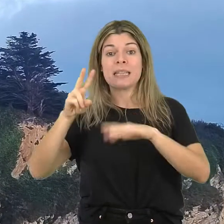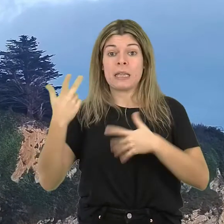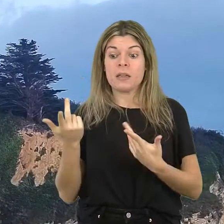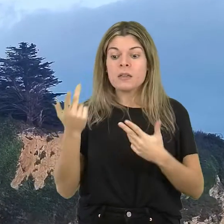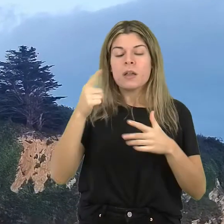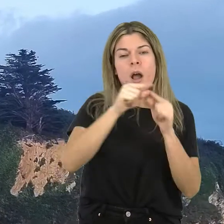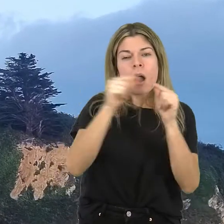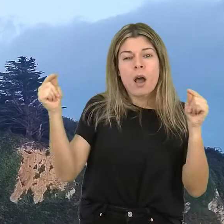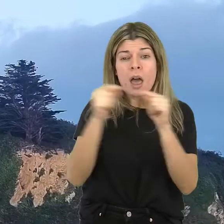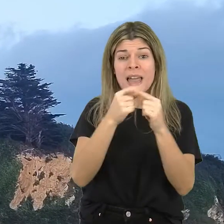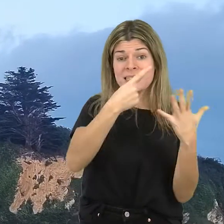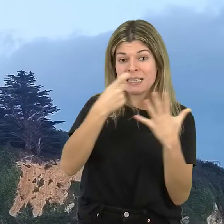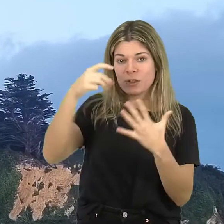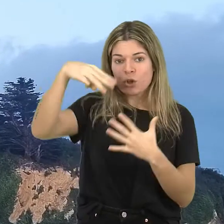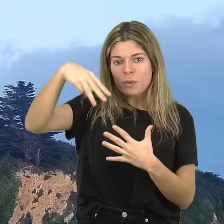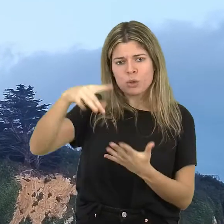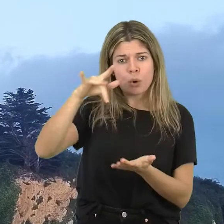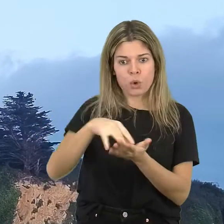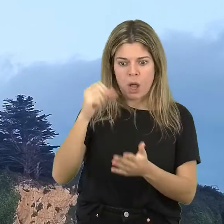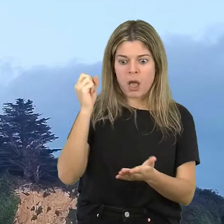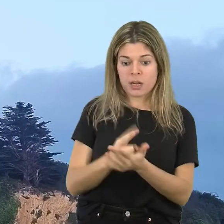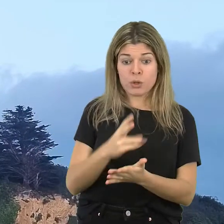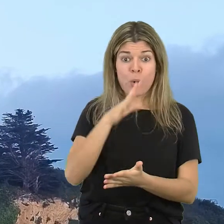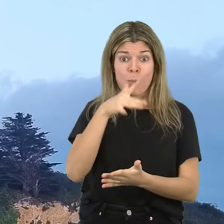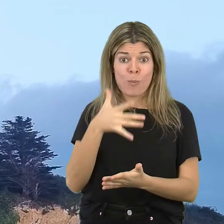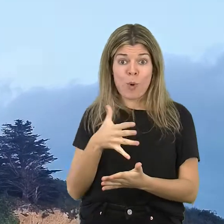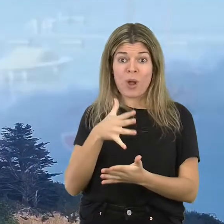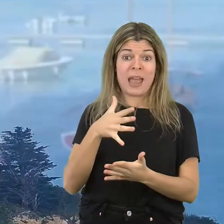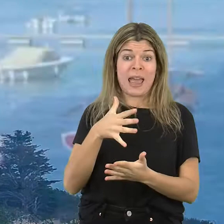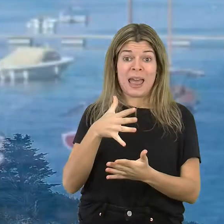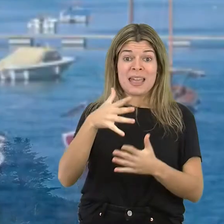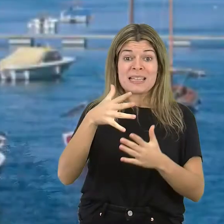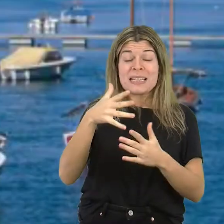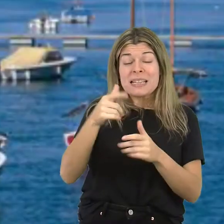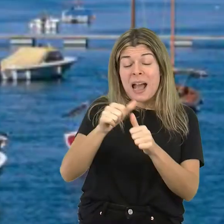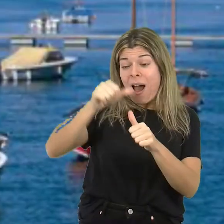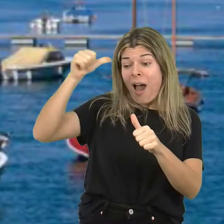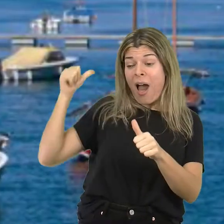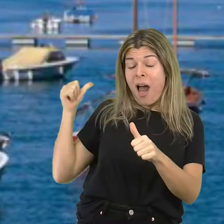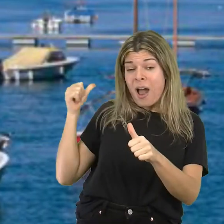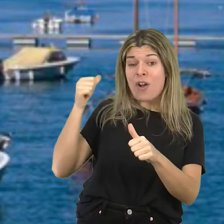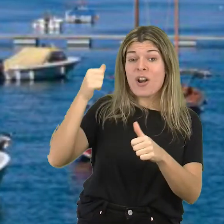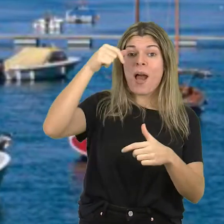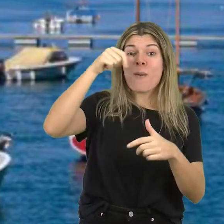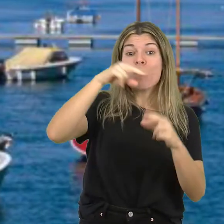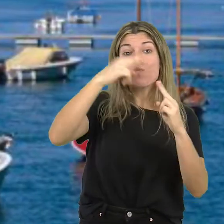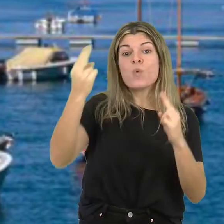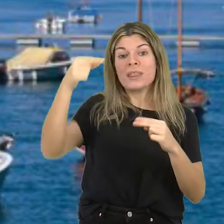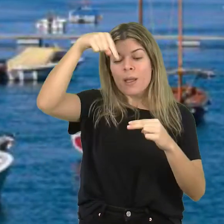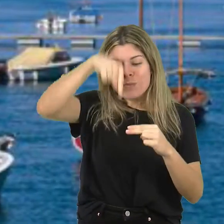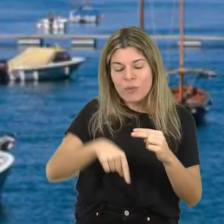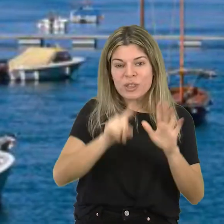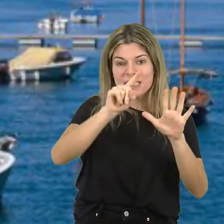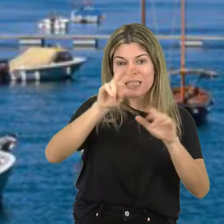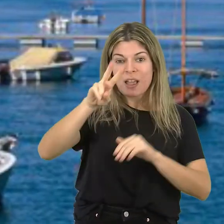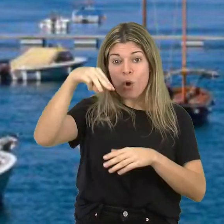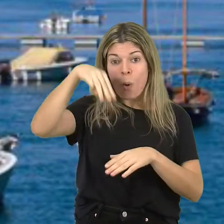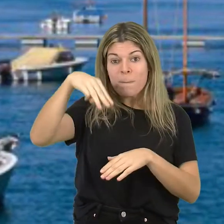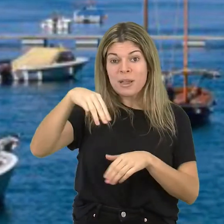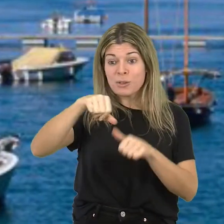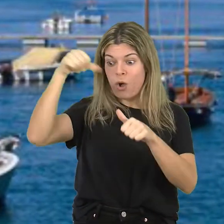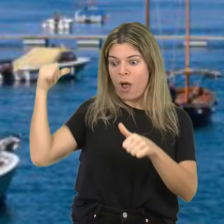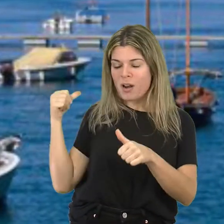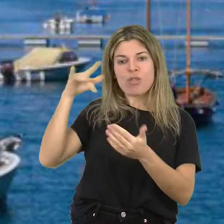metros de largo supusieron un gran reto, ya que hasta la fecha ningún puente se había cimentado a 62 metros de profundidad.